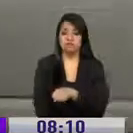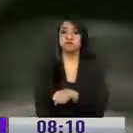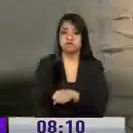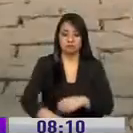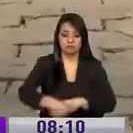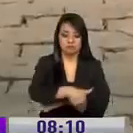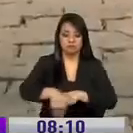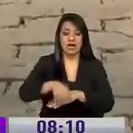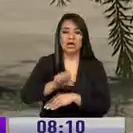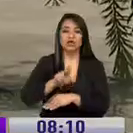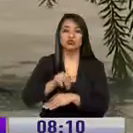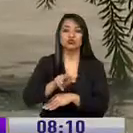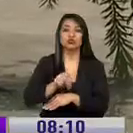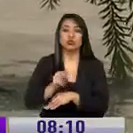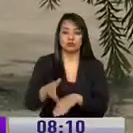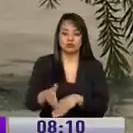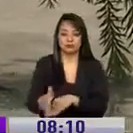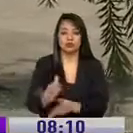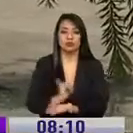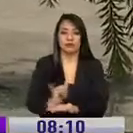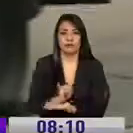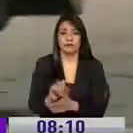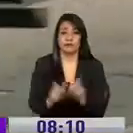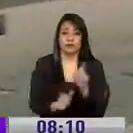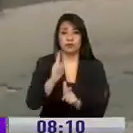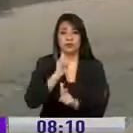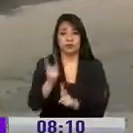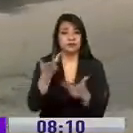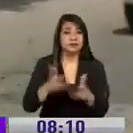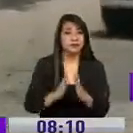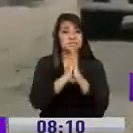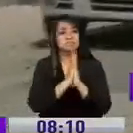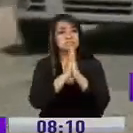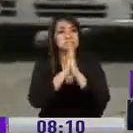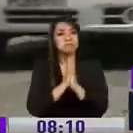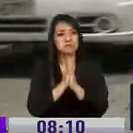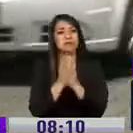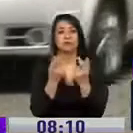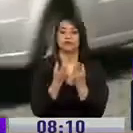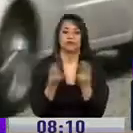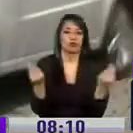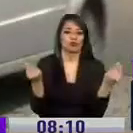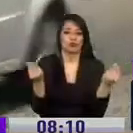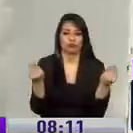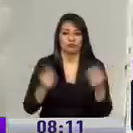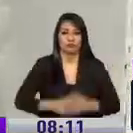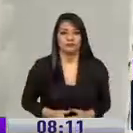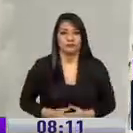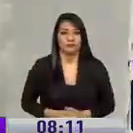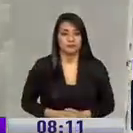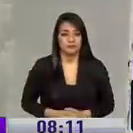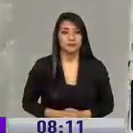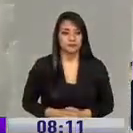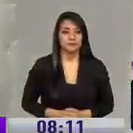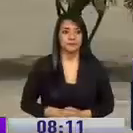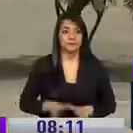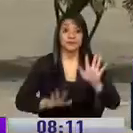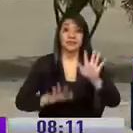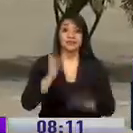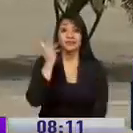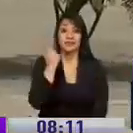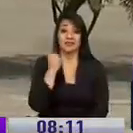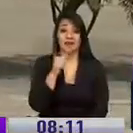de Asunción y Nueva York. La comunidad aseguró que luego de varias peticiones se pudo solucionar el inconveniente. Hace 15 días había la